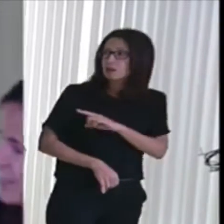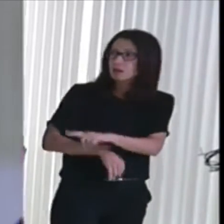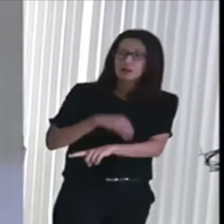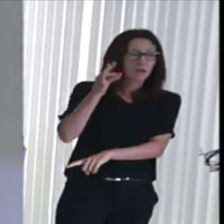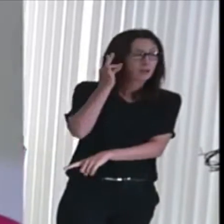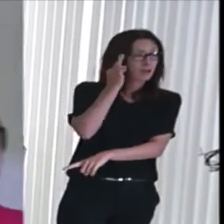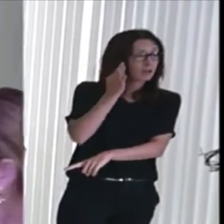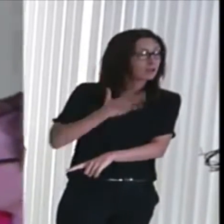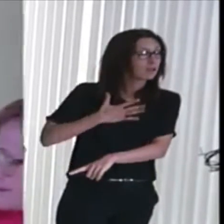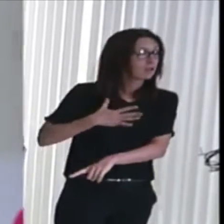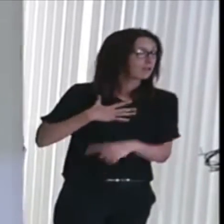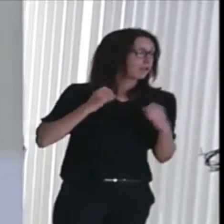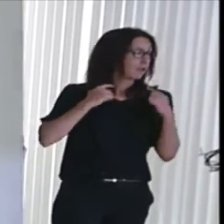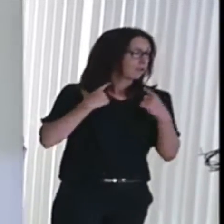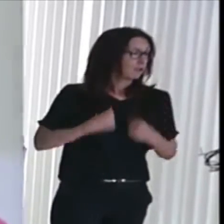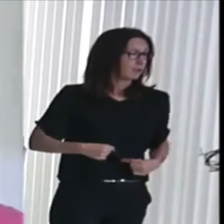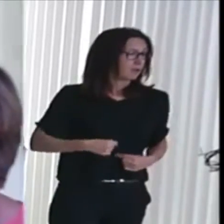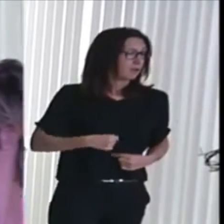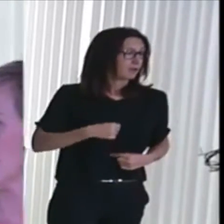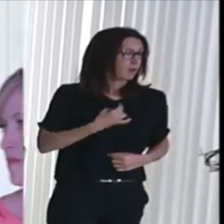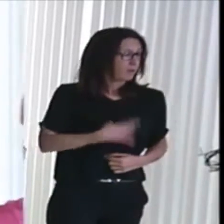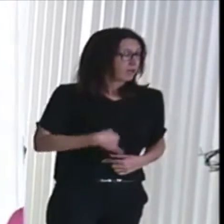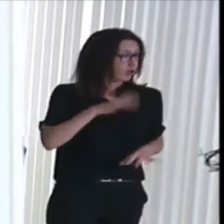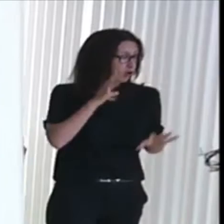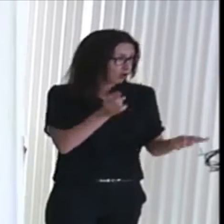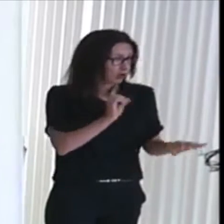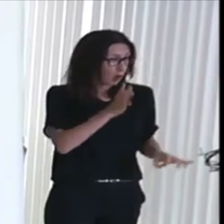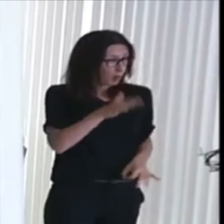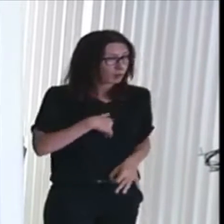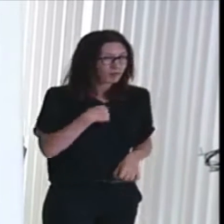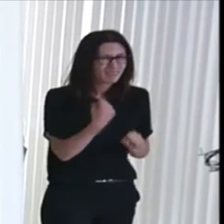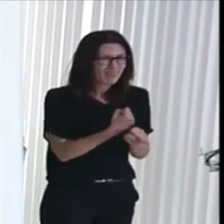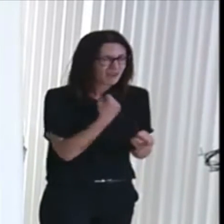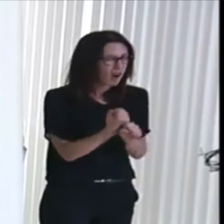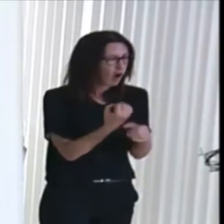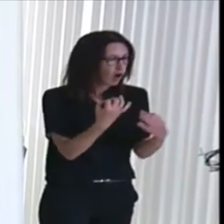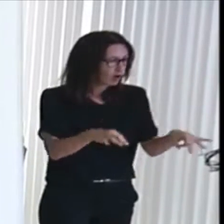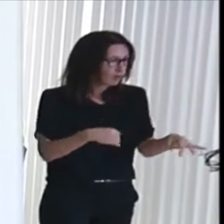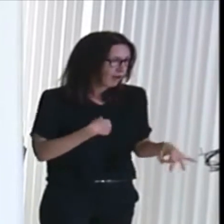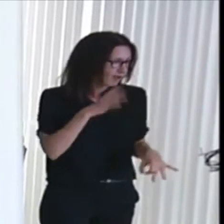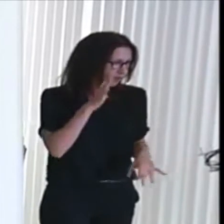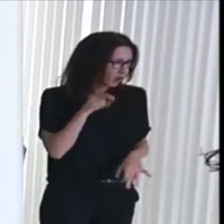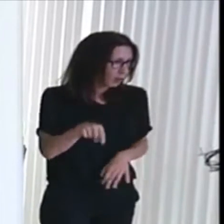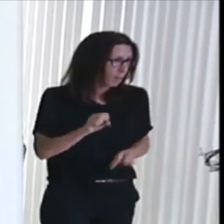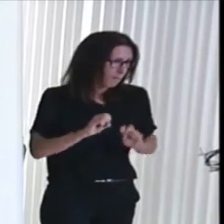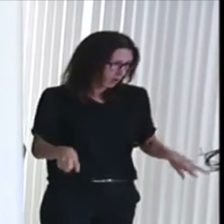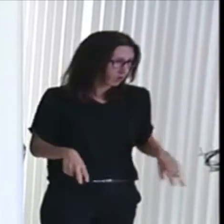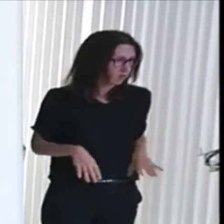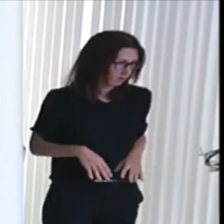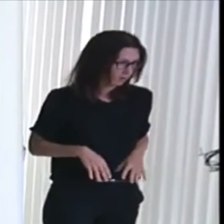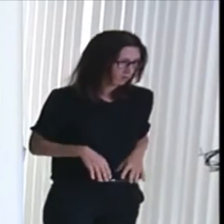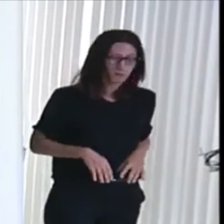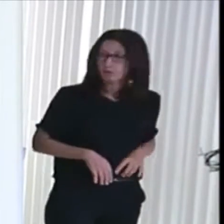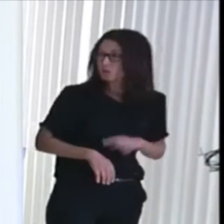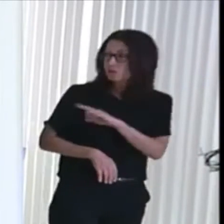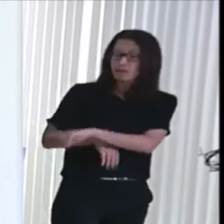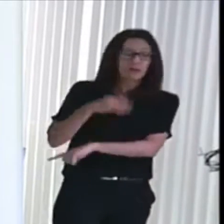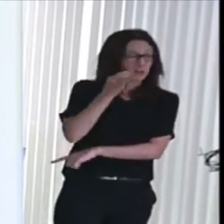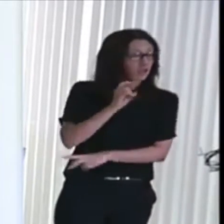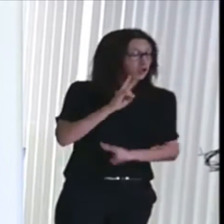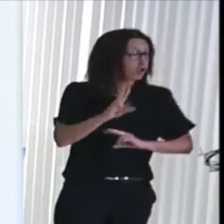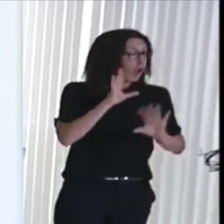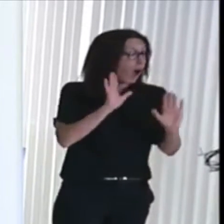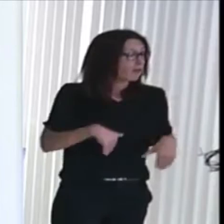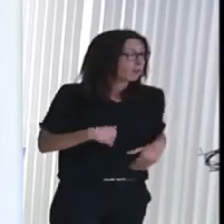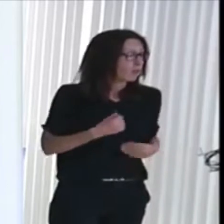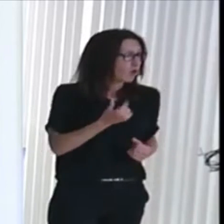es peor, ¿no? Bueno, eso también. Tener un trabajo normal es casi peor. Entonces, de todas formas, yo creo que te acostumbras. Al final estás